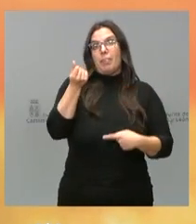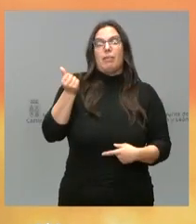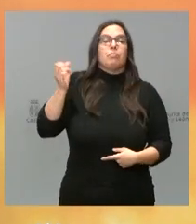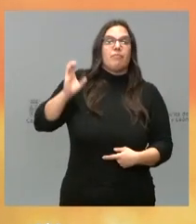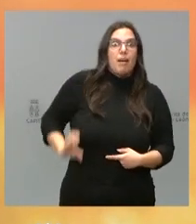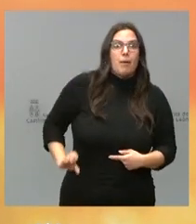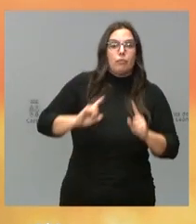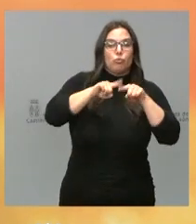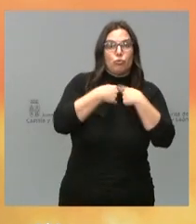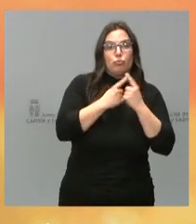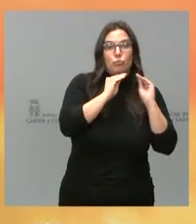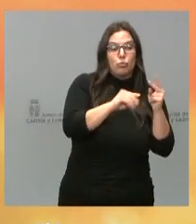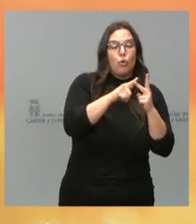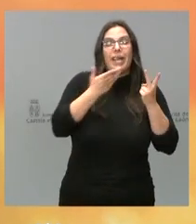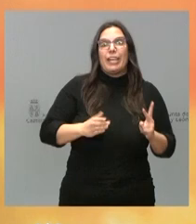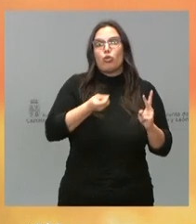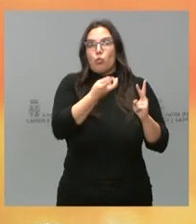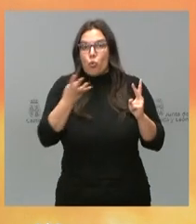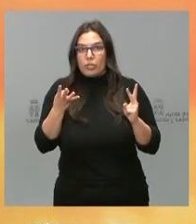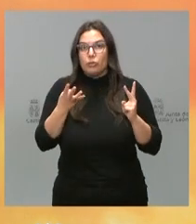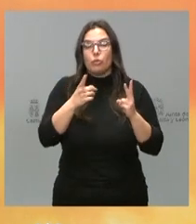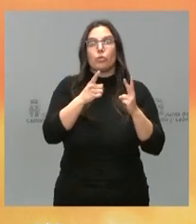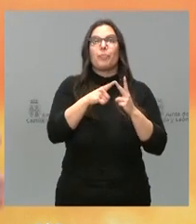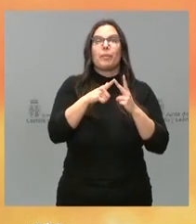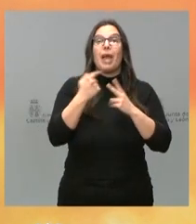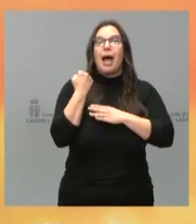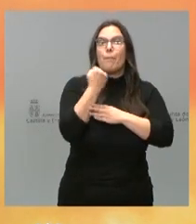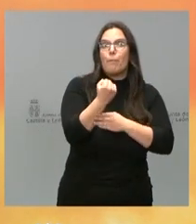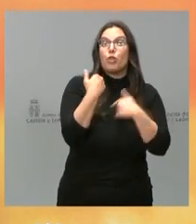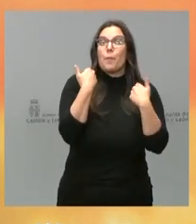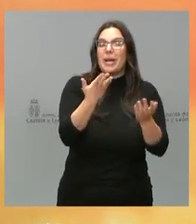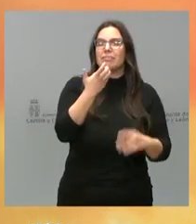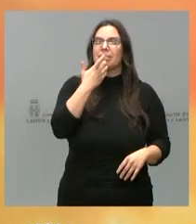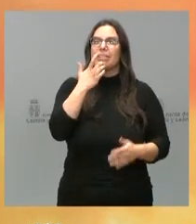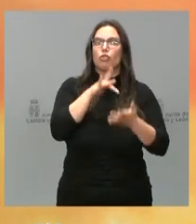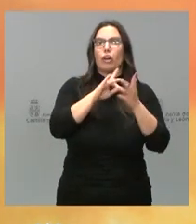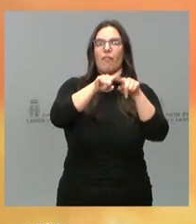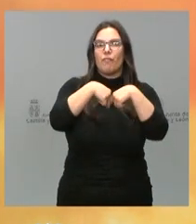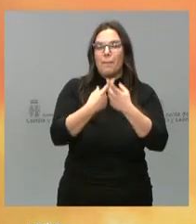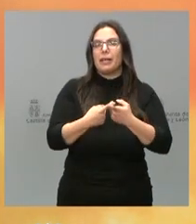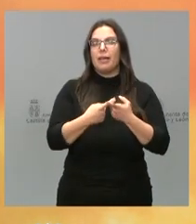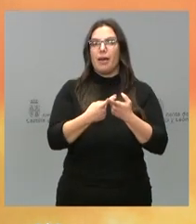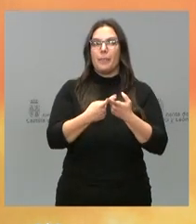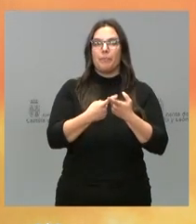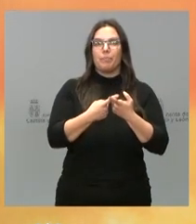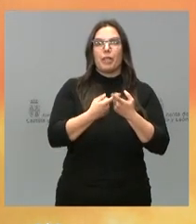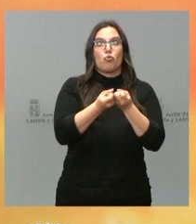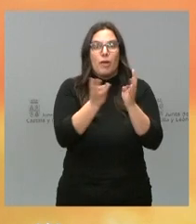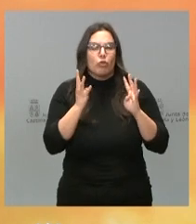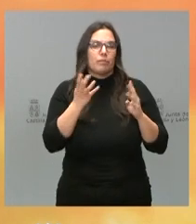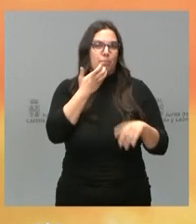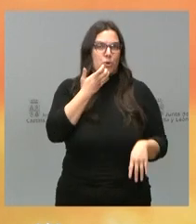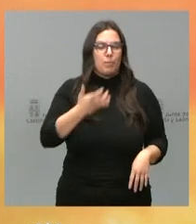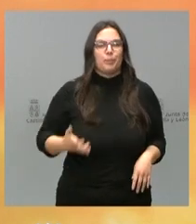el número de hijos habrá un apoyo todavía más intenso para aquellas familias más numerosas